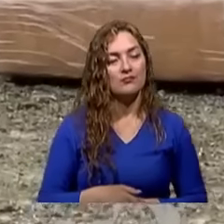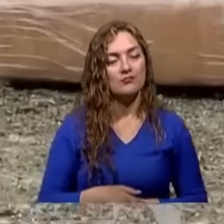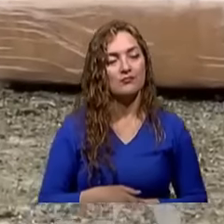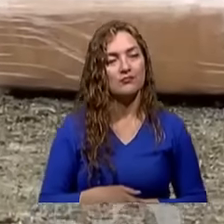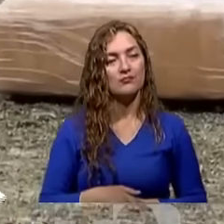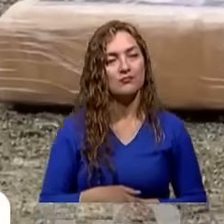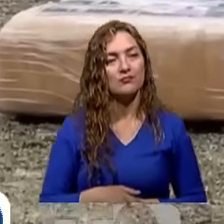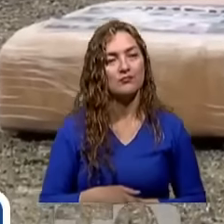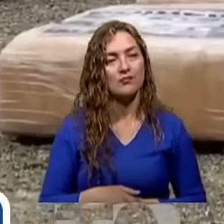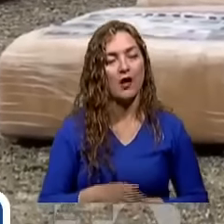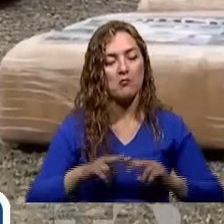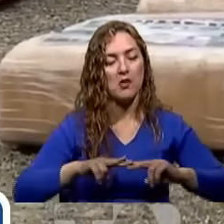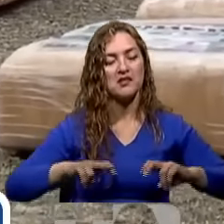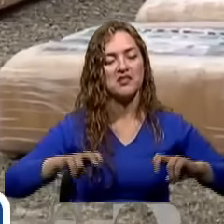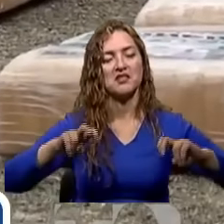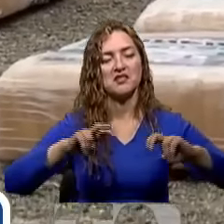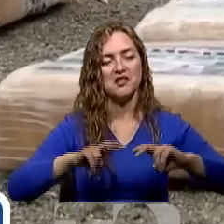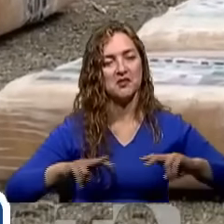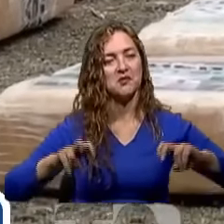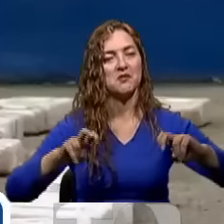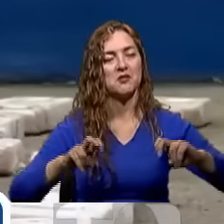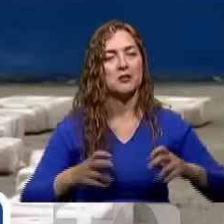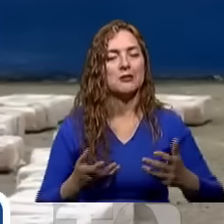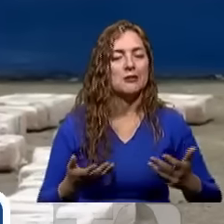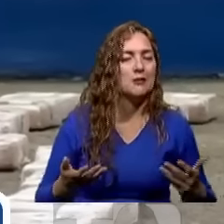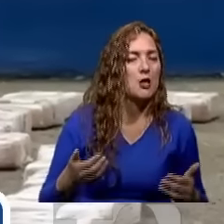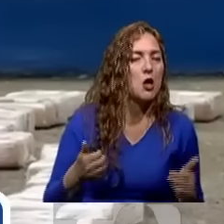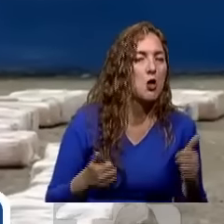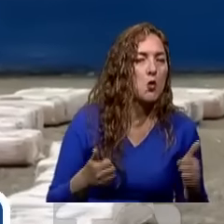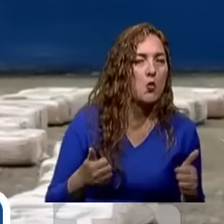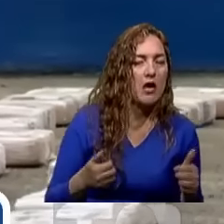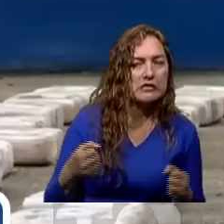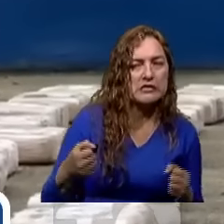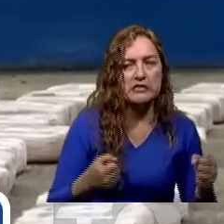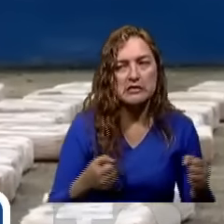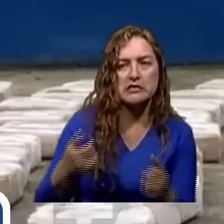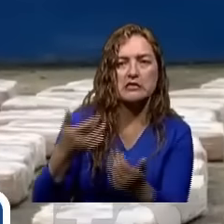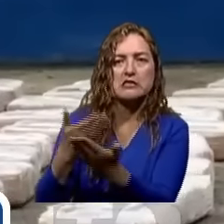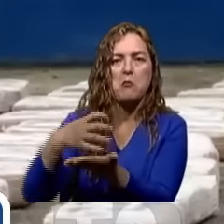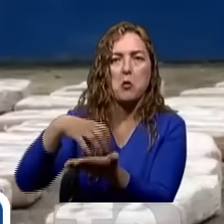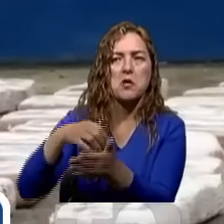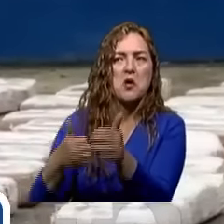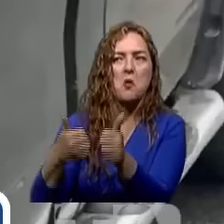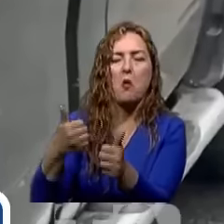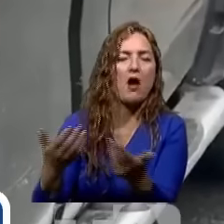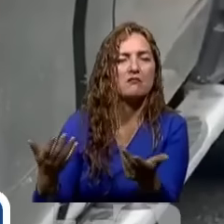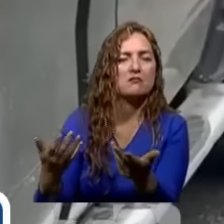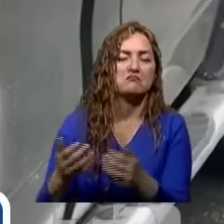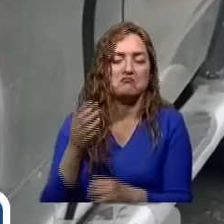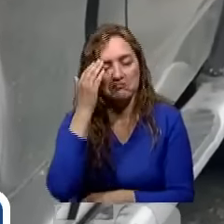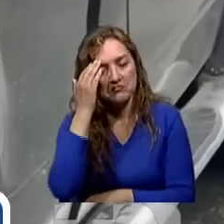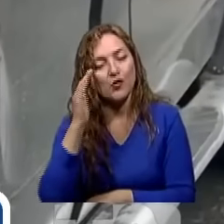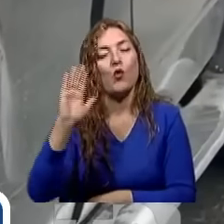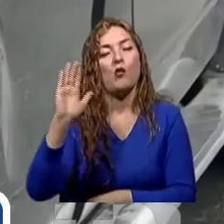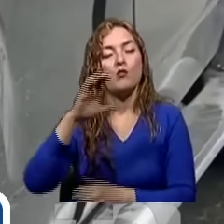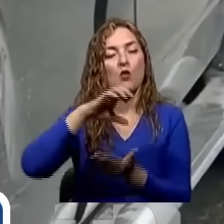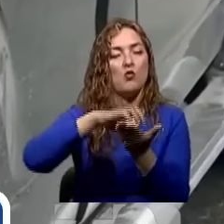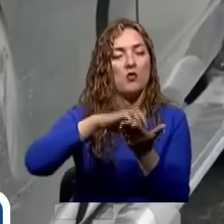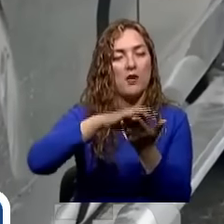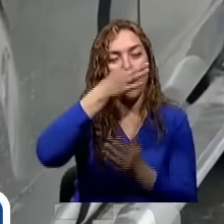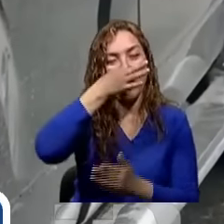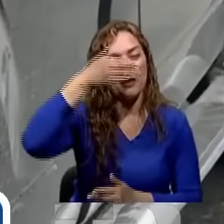momento se encuentra en investigación el caso, pues aún no se determina cuál sería el lugar de destino del alcaloide. Sin embargo, esto indica que la provincia Sáchila no